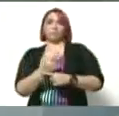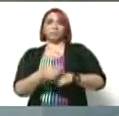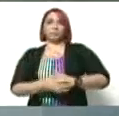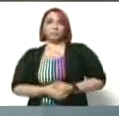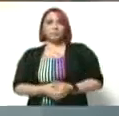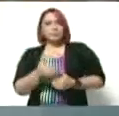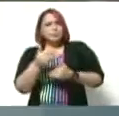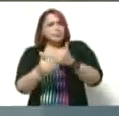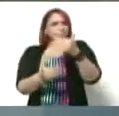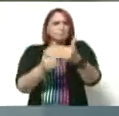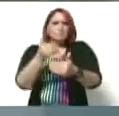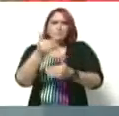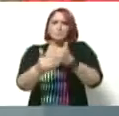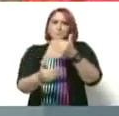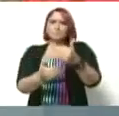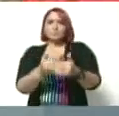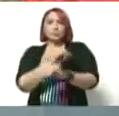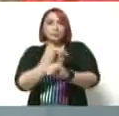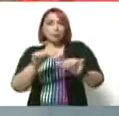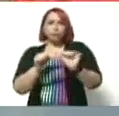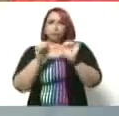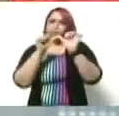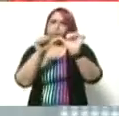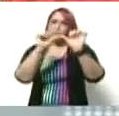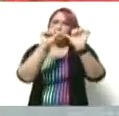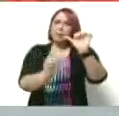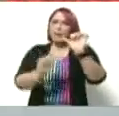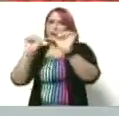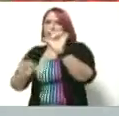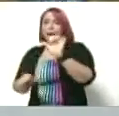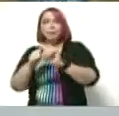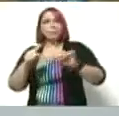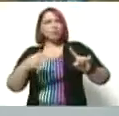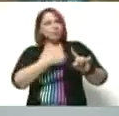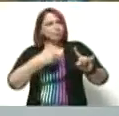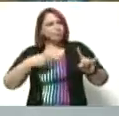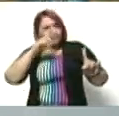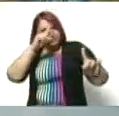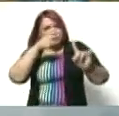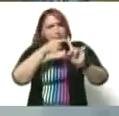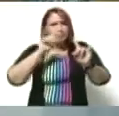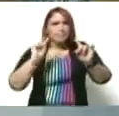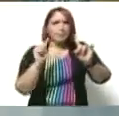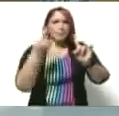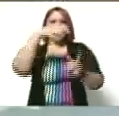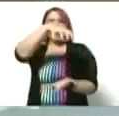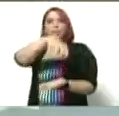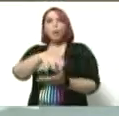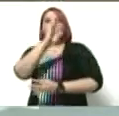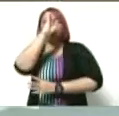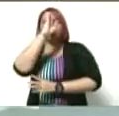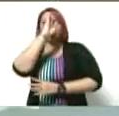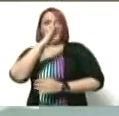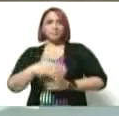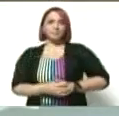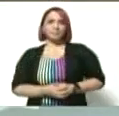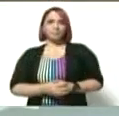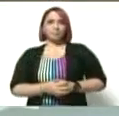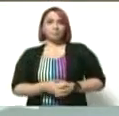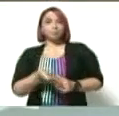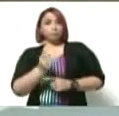en este proceso ya vamos a seguir dando detalles pero queríamos irnos primero que nada al estado barinas ahí